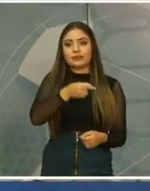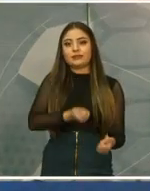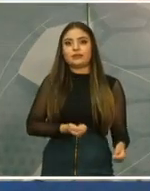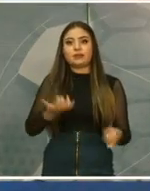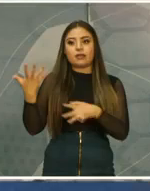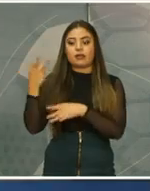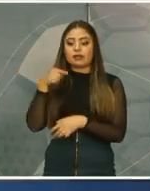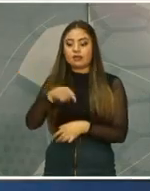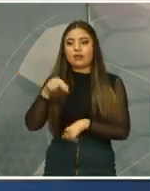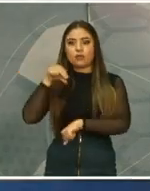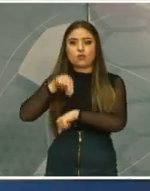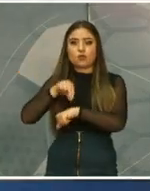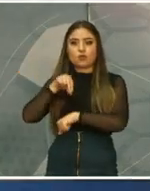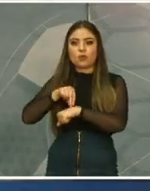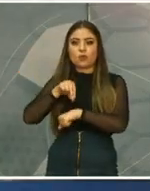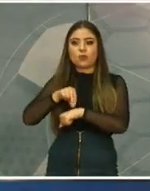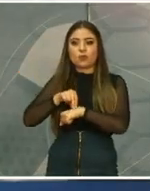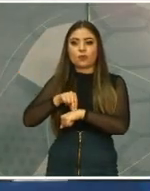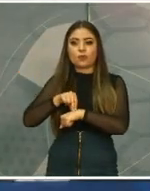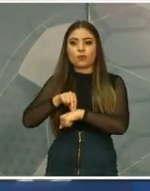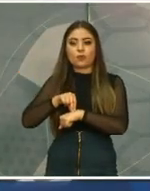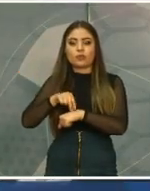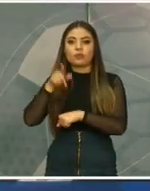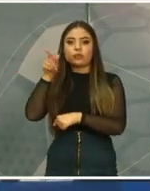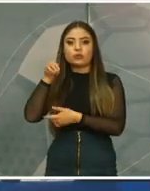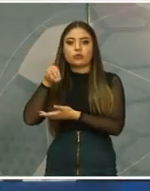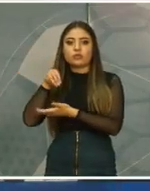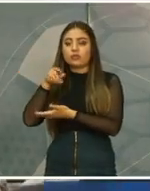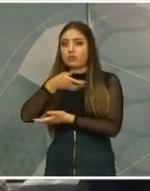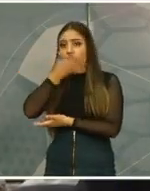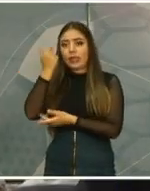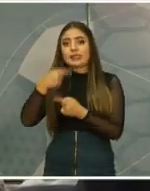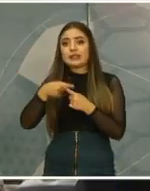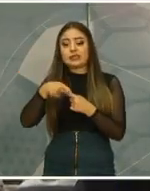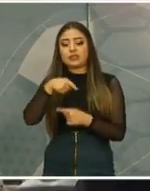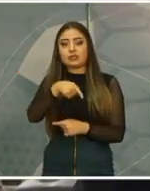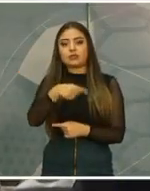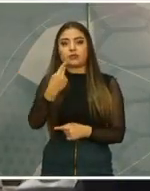Forense, donde permanece como no identificada.